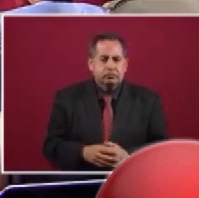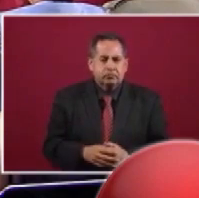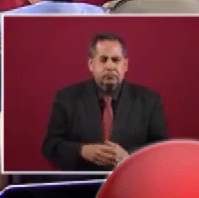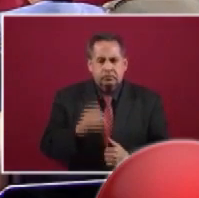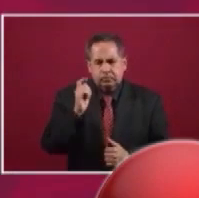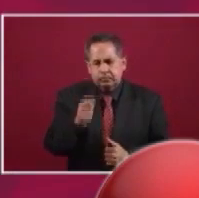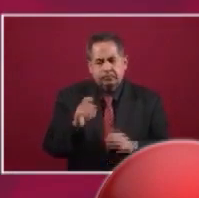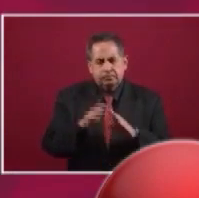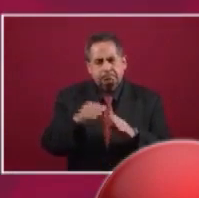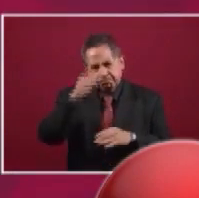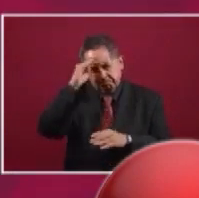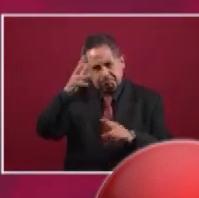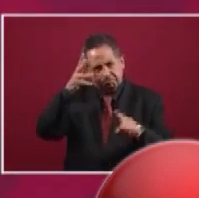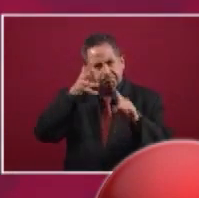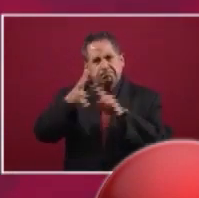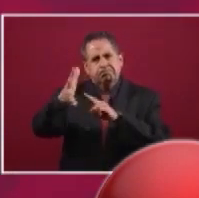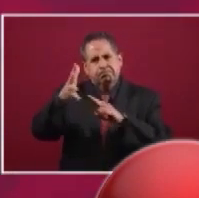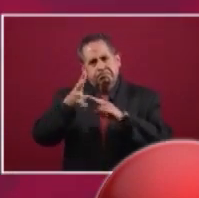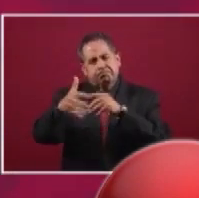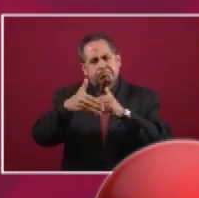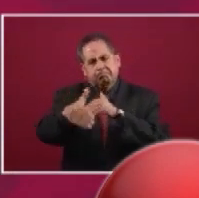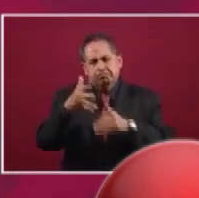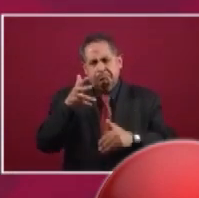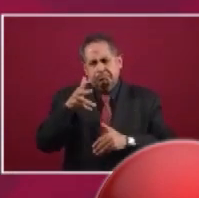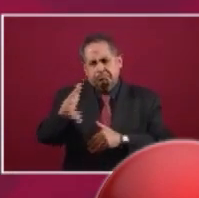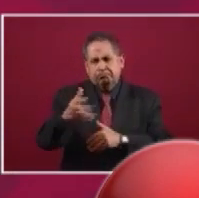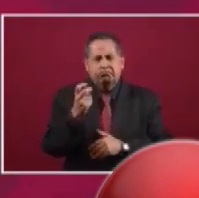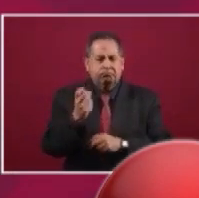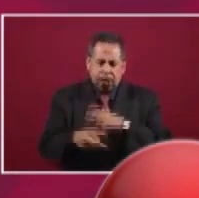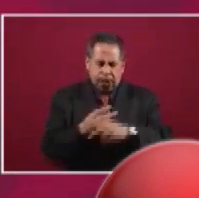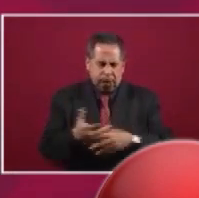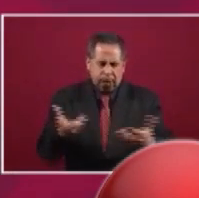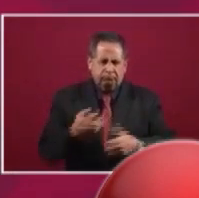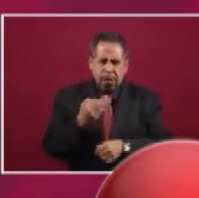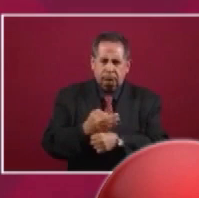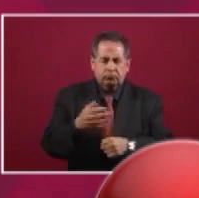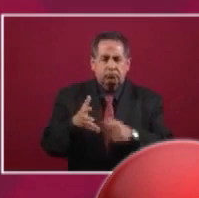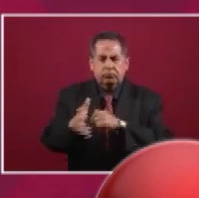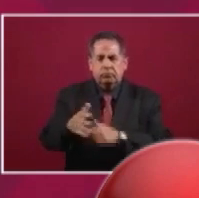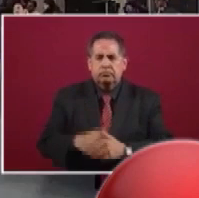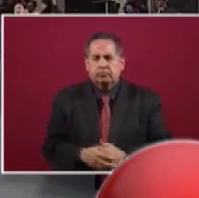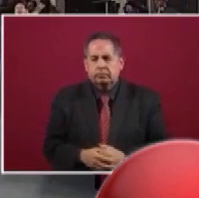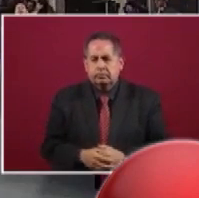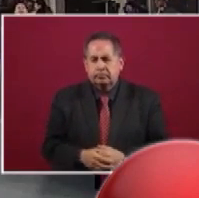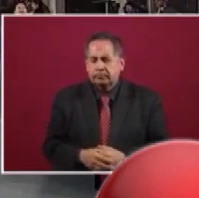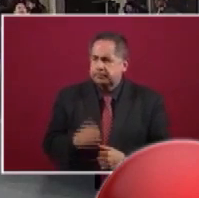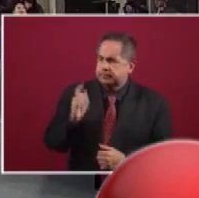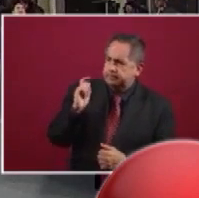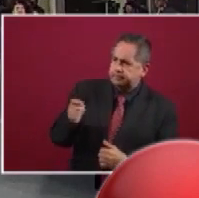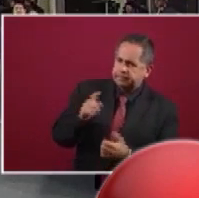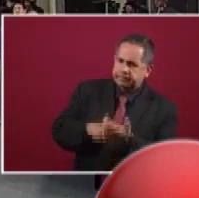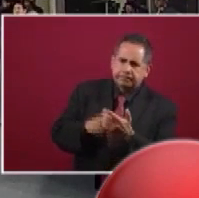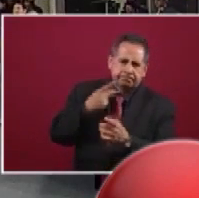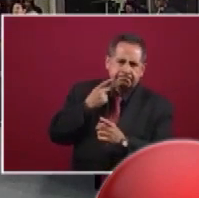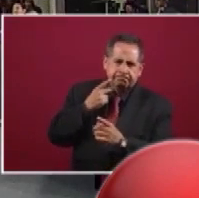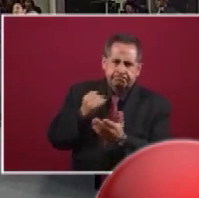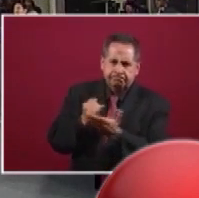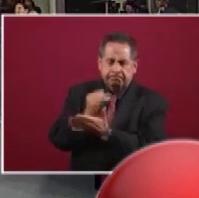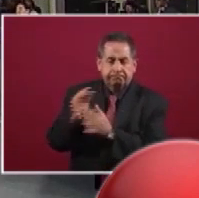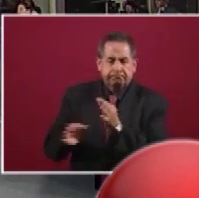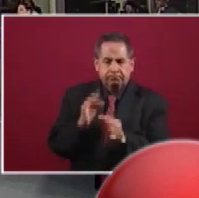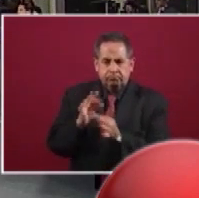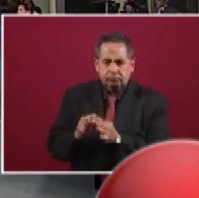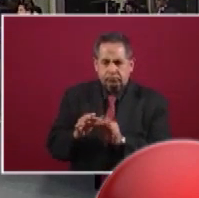teníamos que ver hacia adelante, ¿sí? Y es lo que estamos haciendo. Asumo esto como una definición política, no como